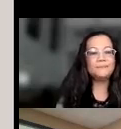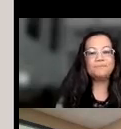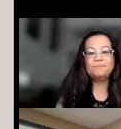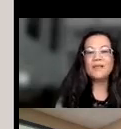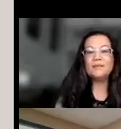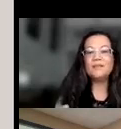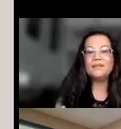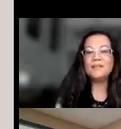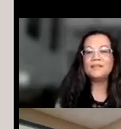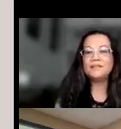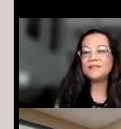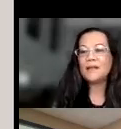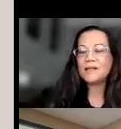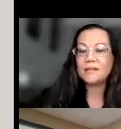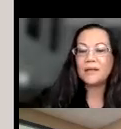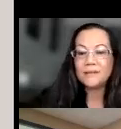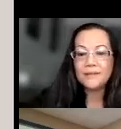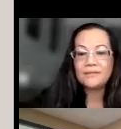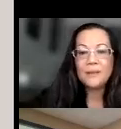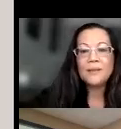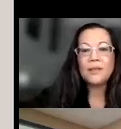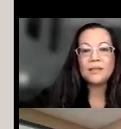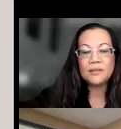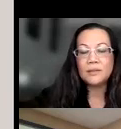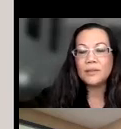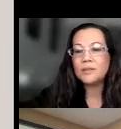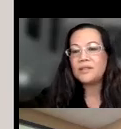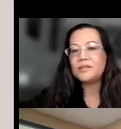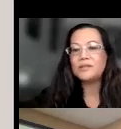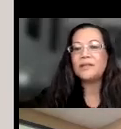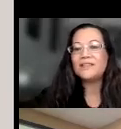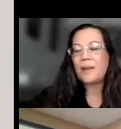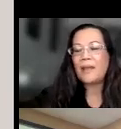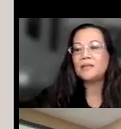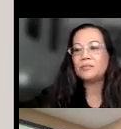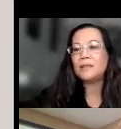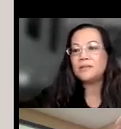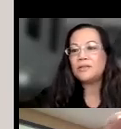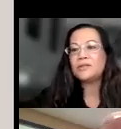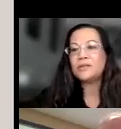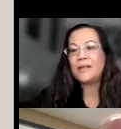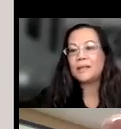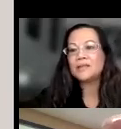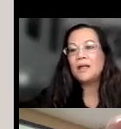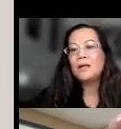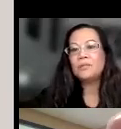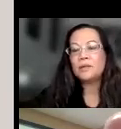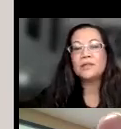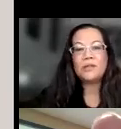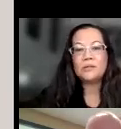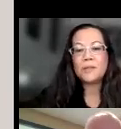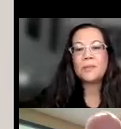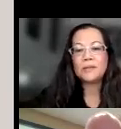desarrollados por las comunidades. Esta lista no es extensiva, todavía va a continuar expandiéndose